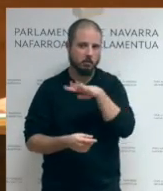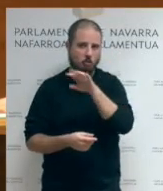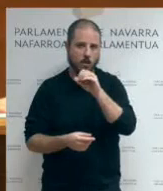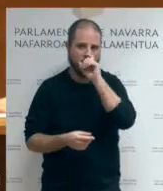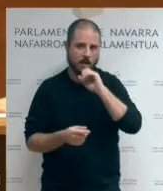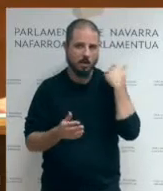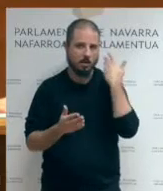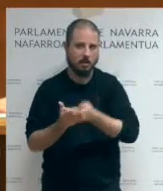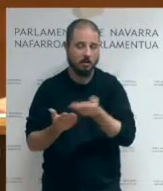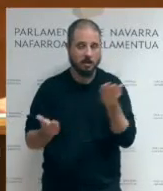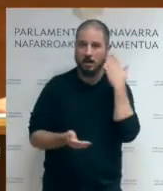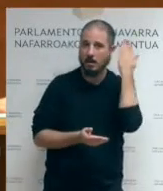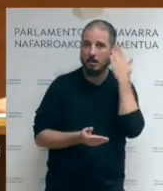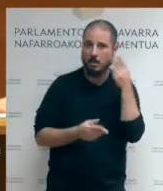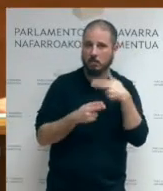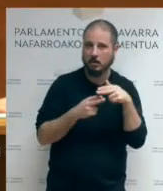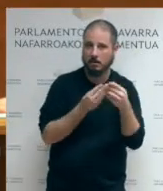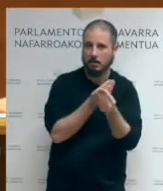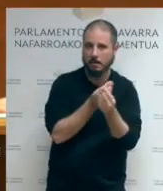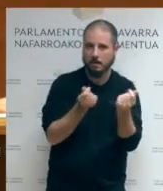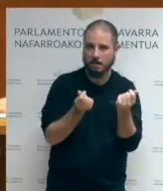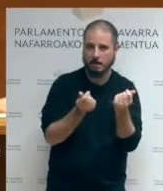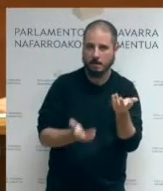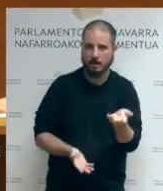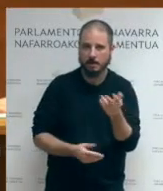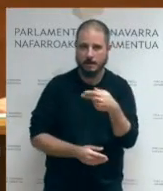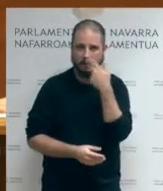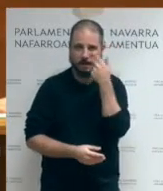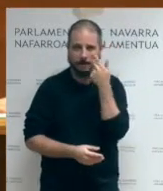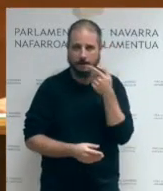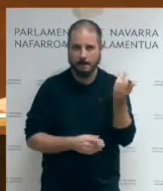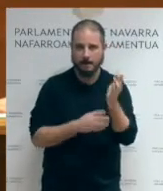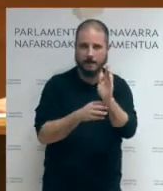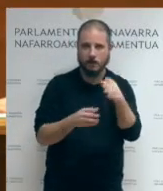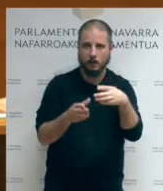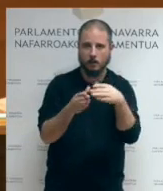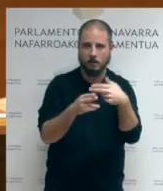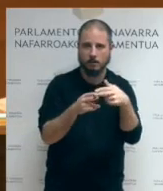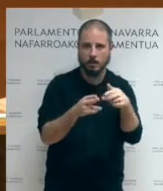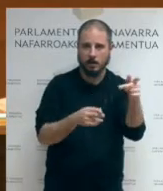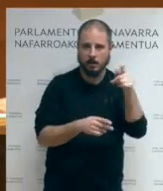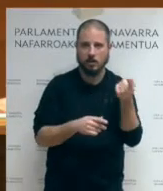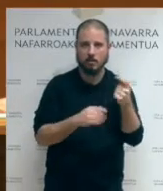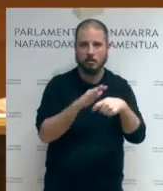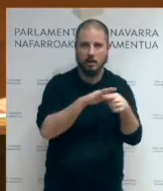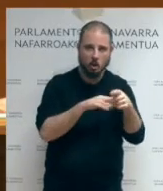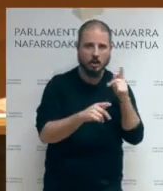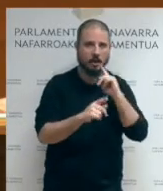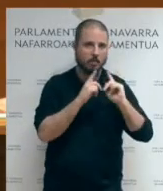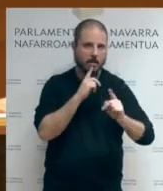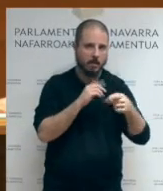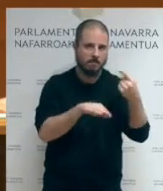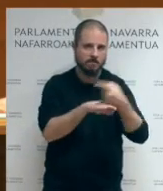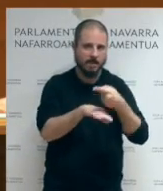Navarra no exista políticamente, que sus intereses sean planteados por partidos políticos con sede en Vitoria o Bilbao y que al